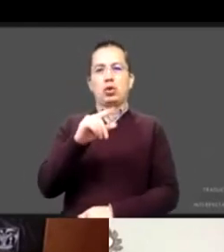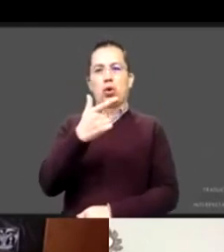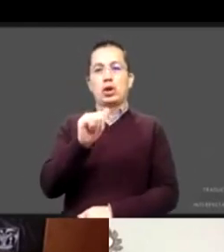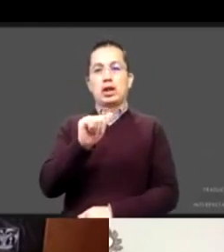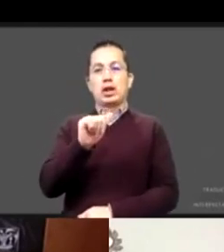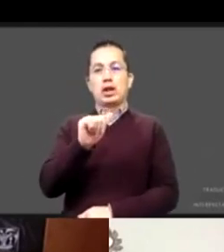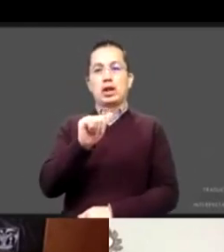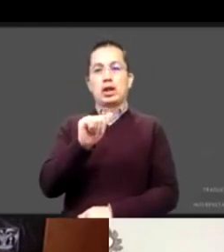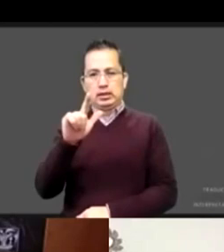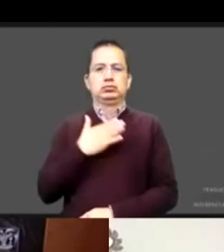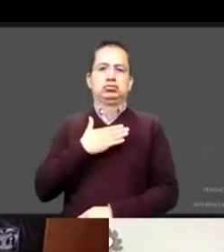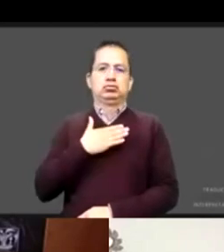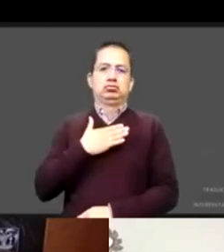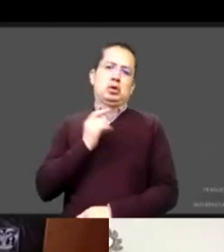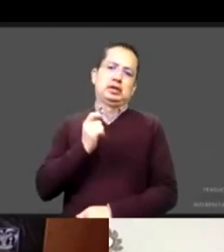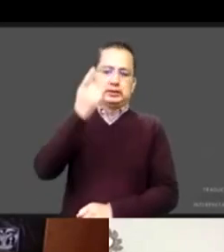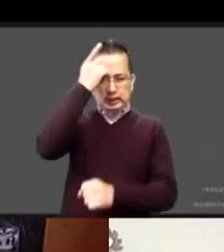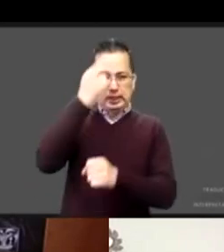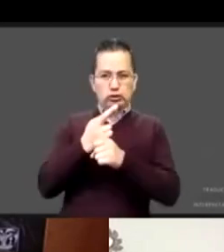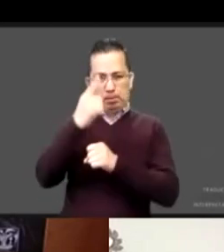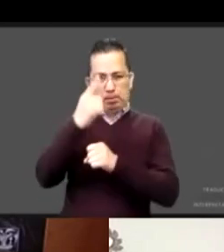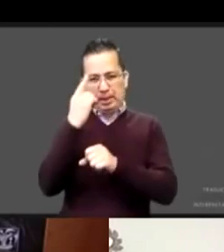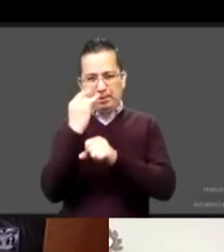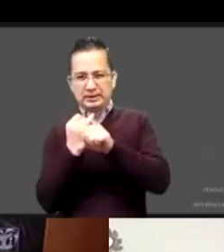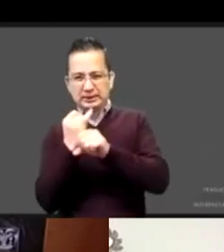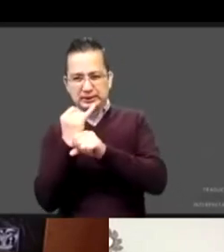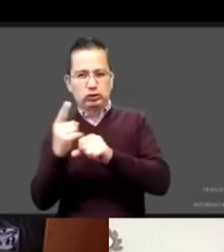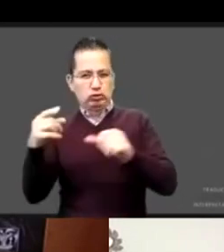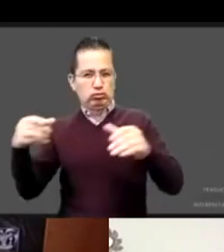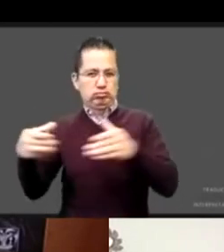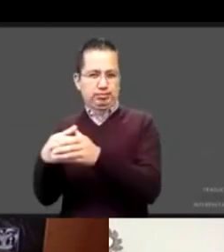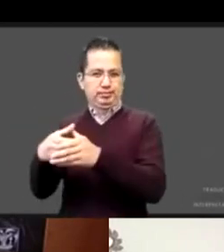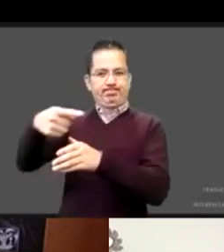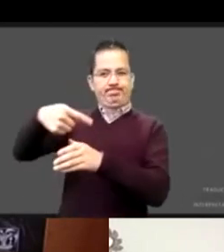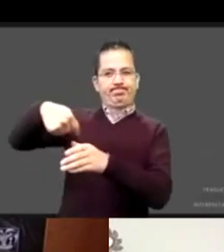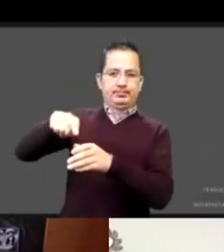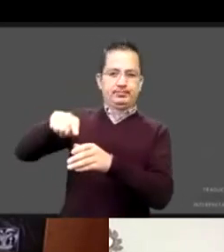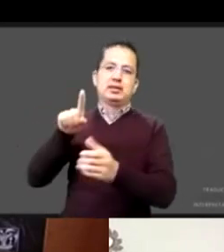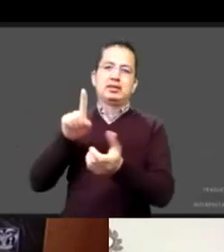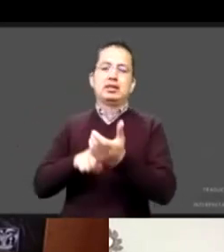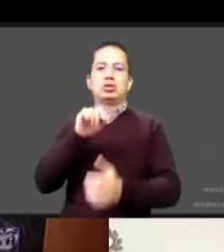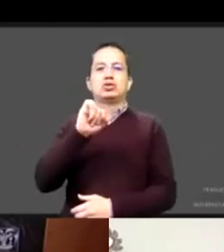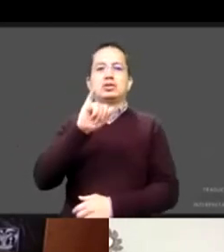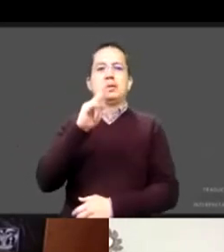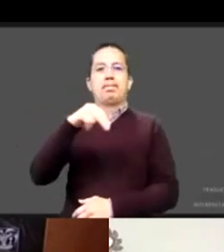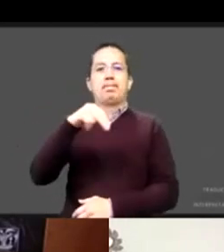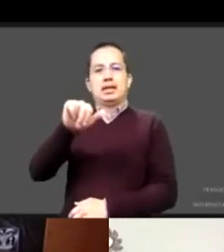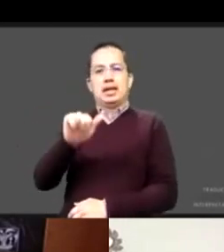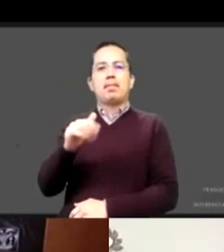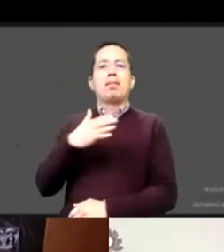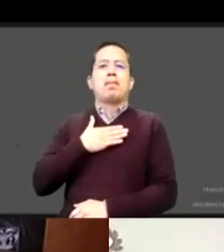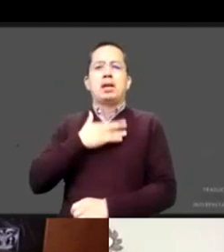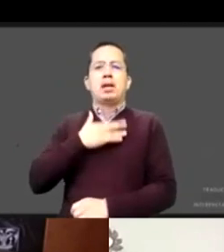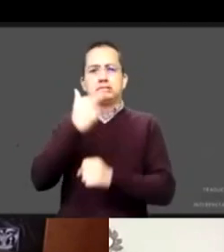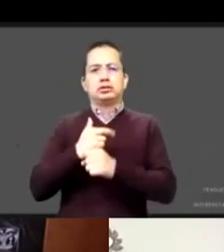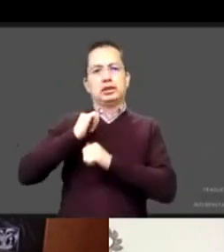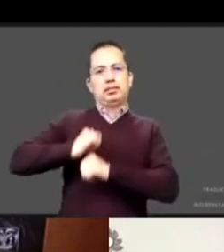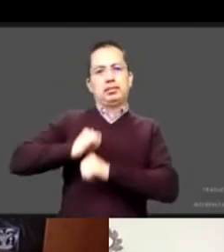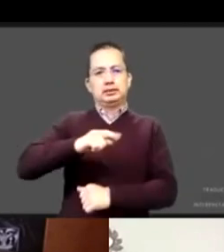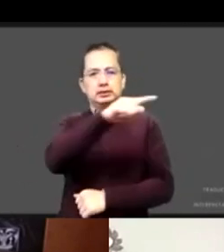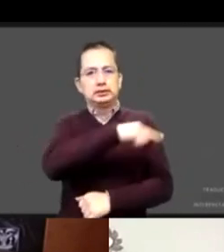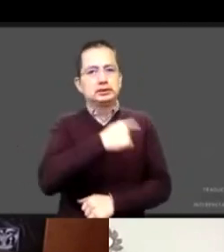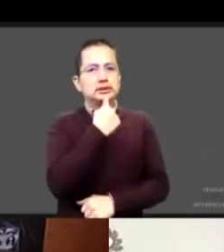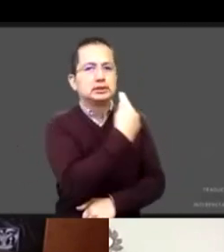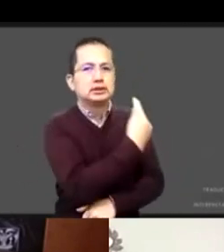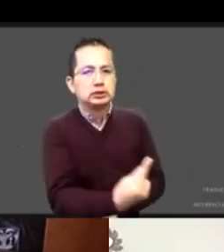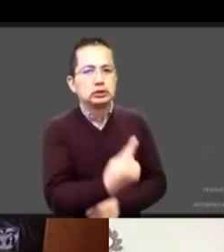y estoy a cargo de facilitar los procesos de participación de niñas, niños y adolescentes. A nombre de la Secretaría Ejecutiva de